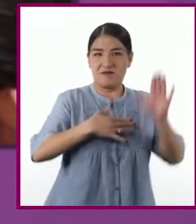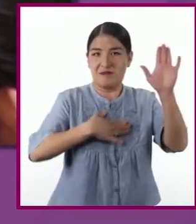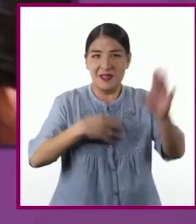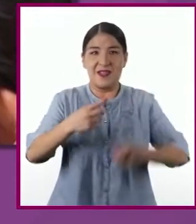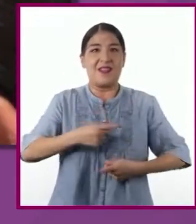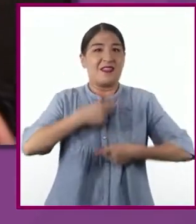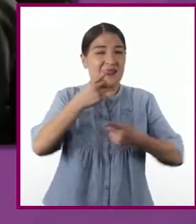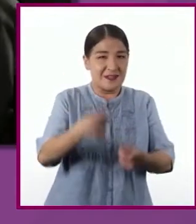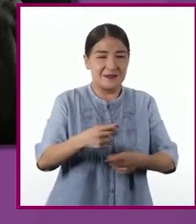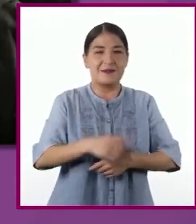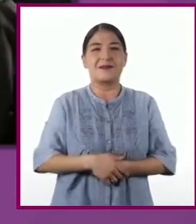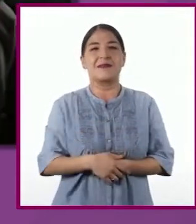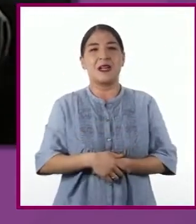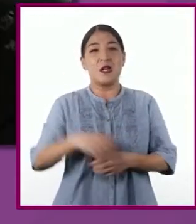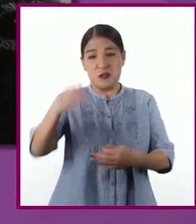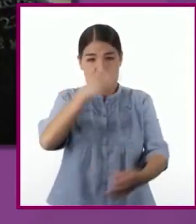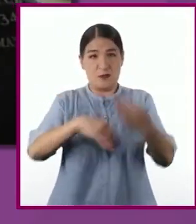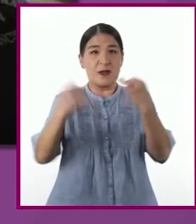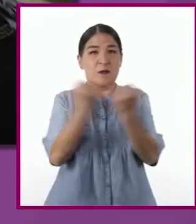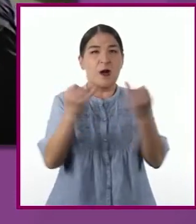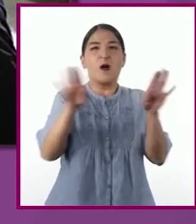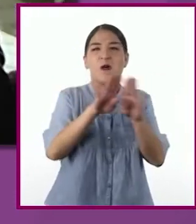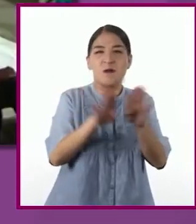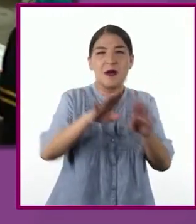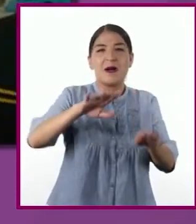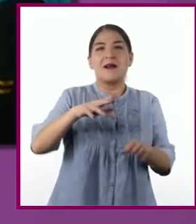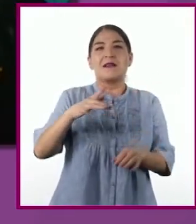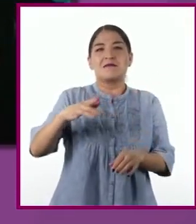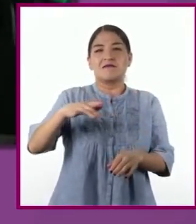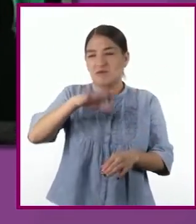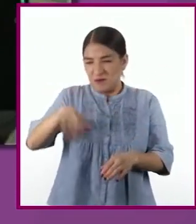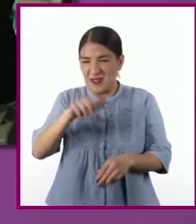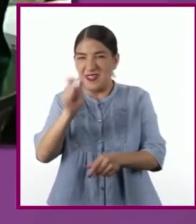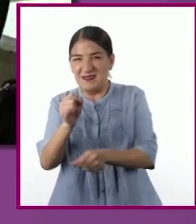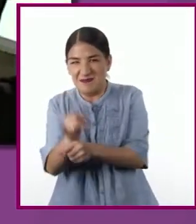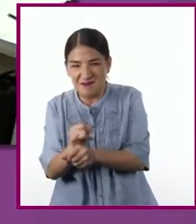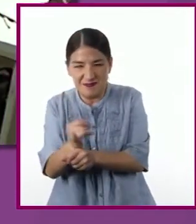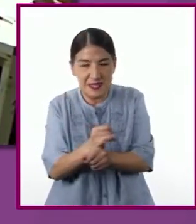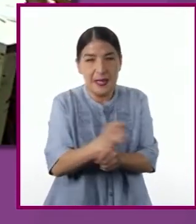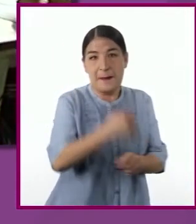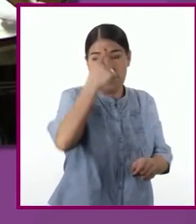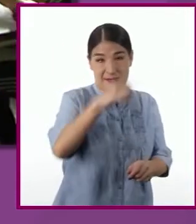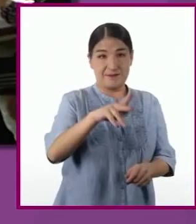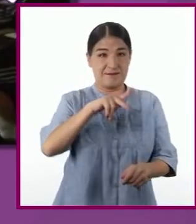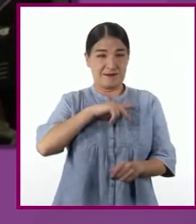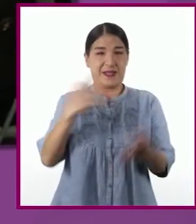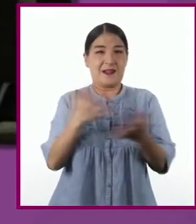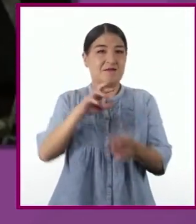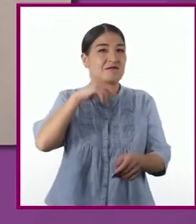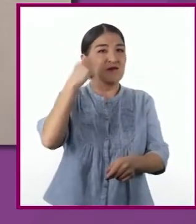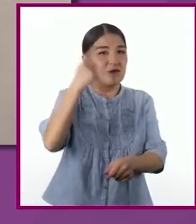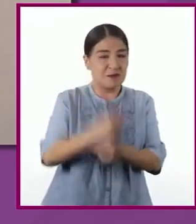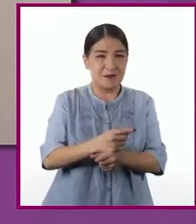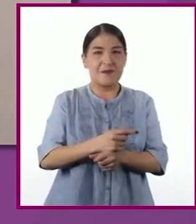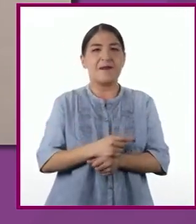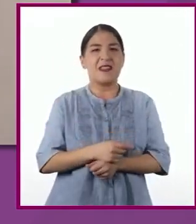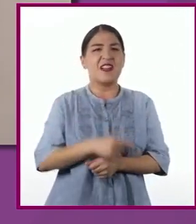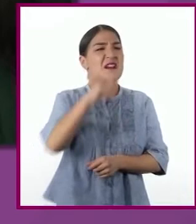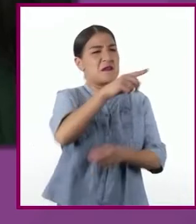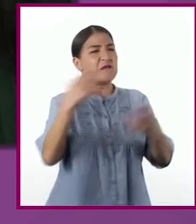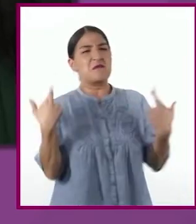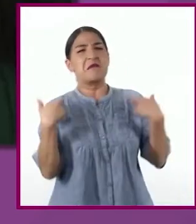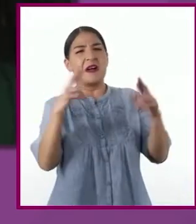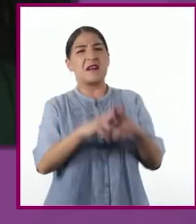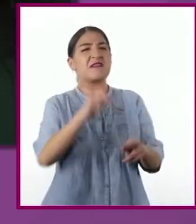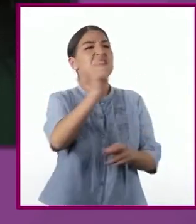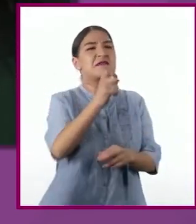usan? ¿Todos cooperamos en la búsqueda de una verdad sin presión alguna para nuestra voluntad? ¿Qué dice el profesor